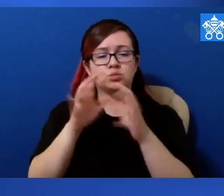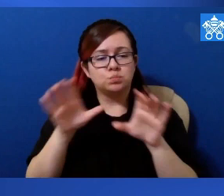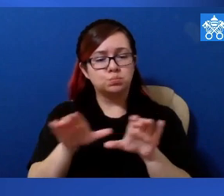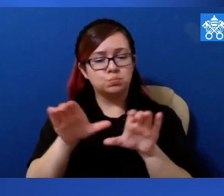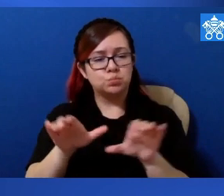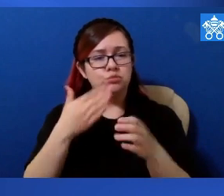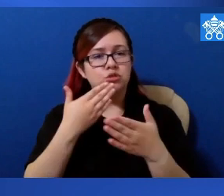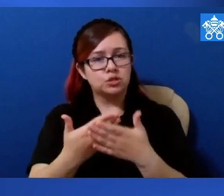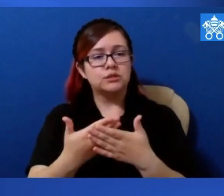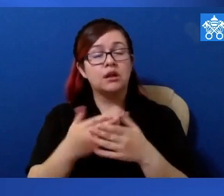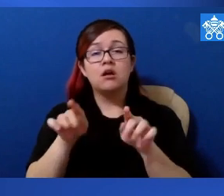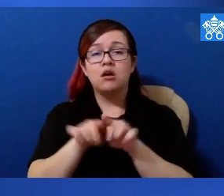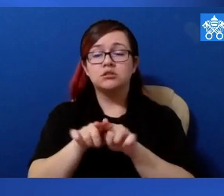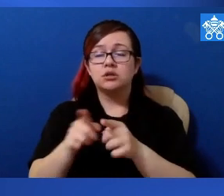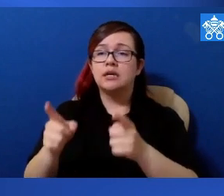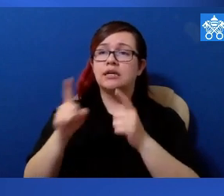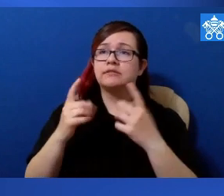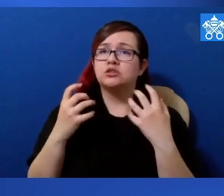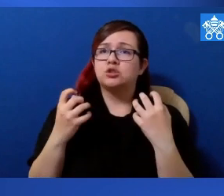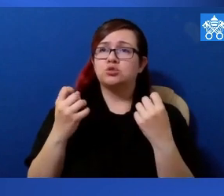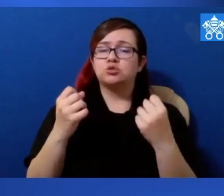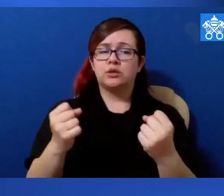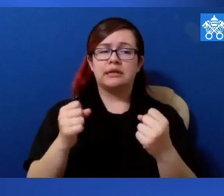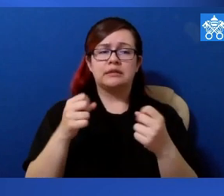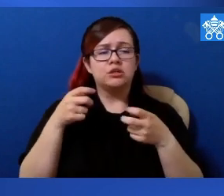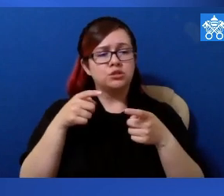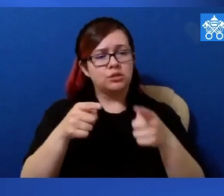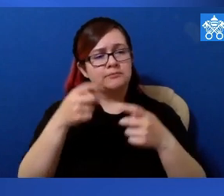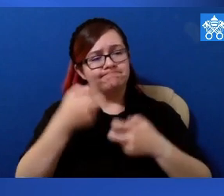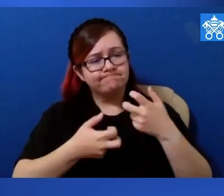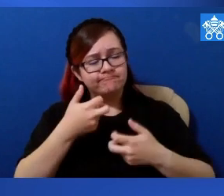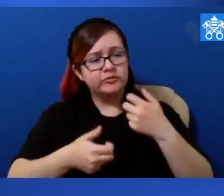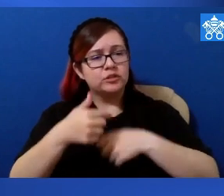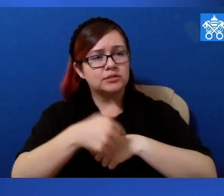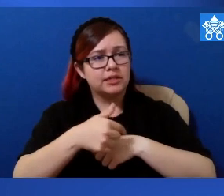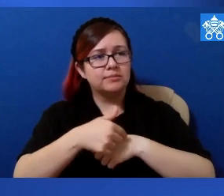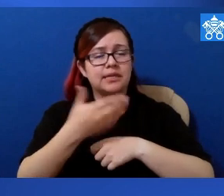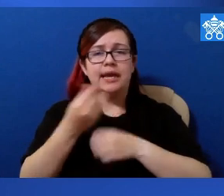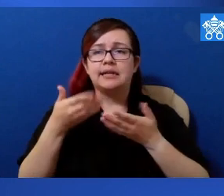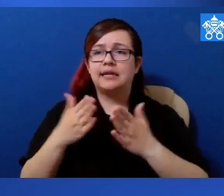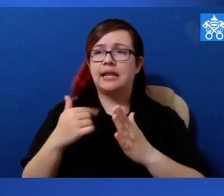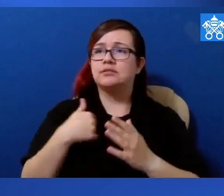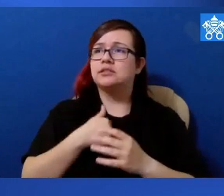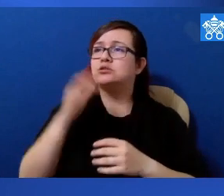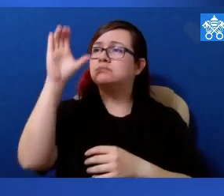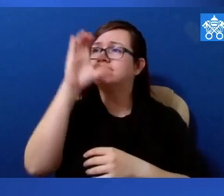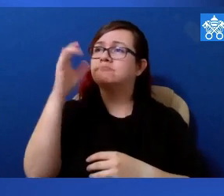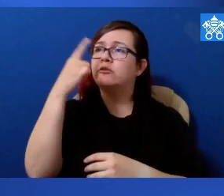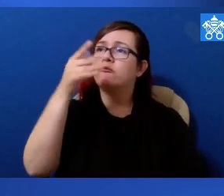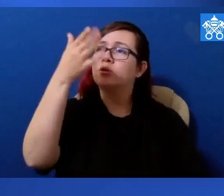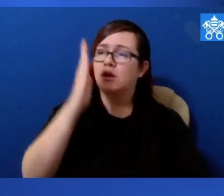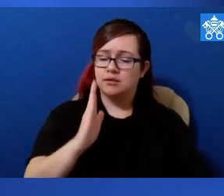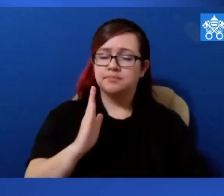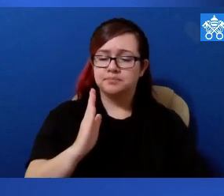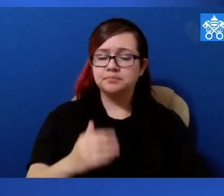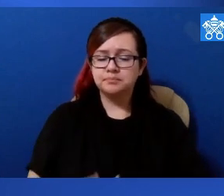el deseo de hacer el bien. También nos da la fortaleza en los momentos de prueba y nos impulsa a buscar a Dios sobre